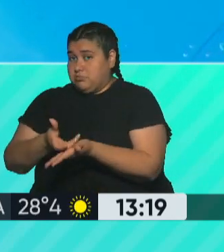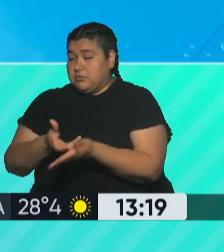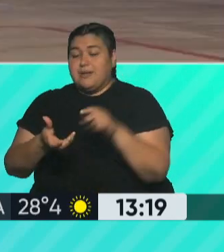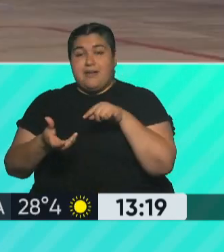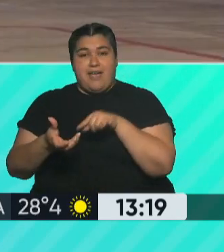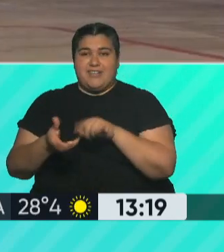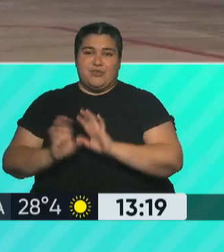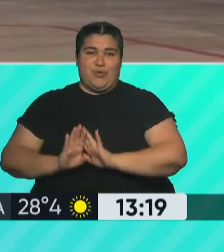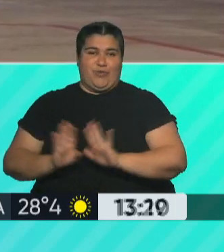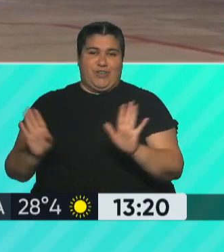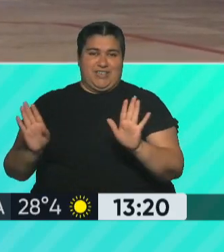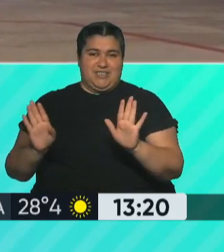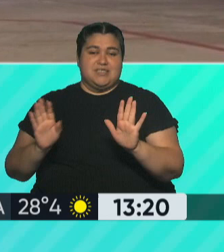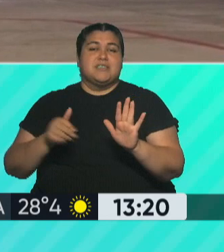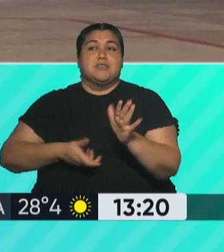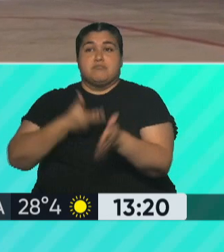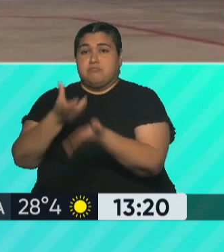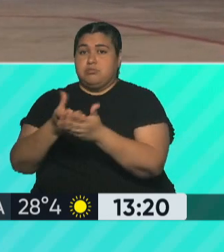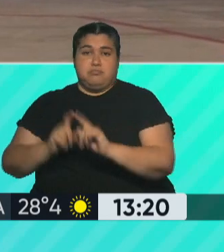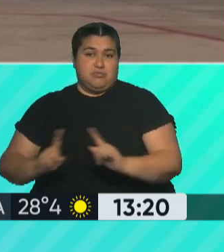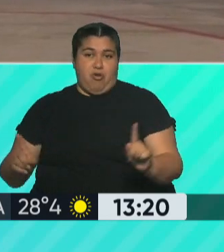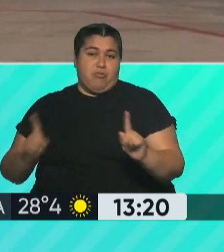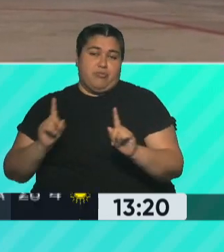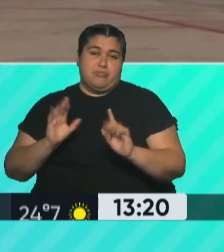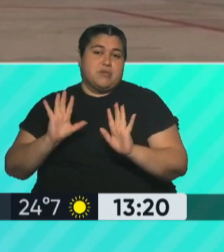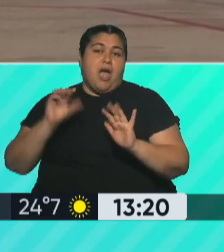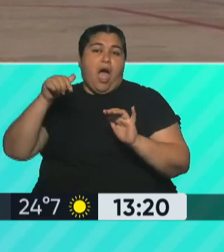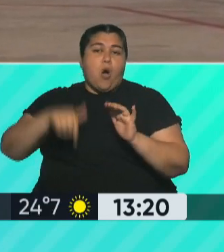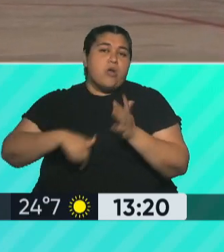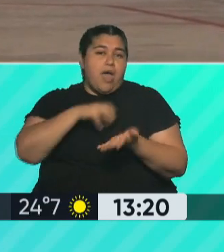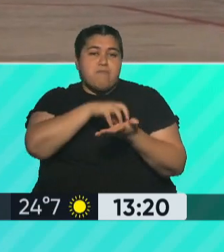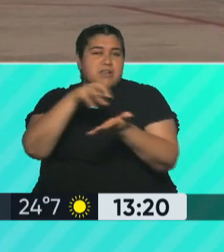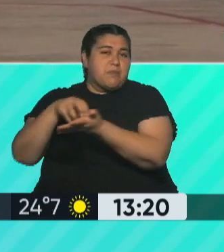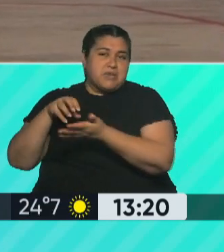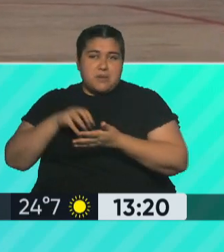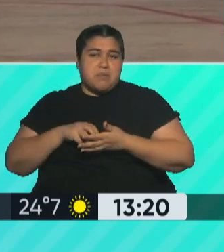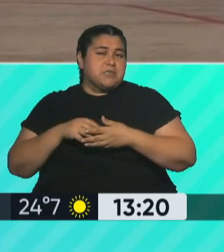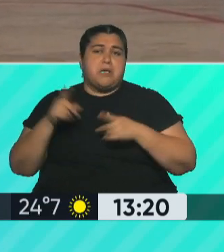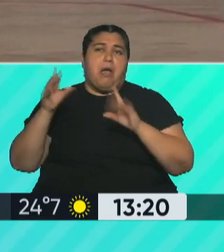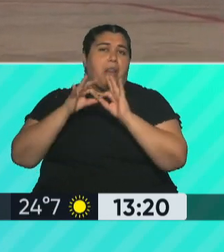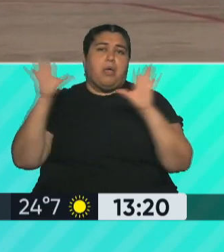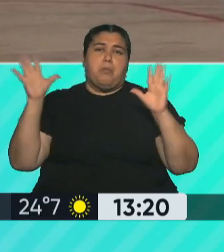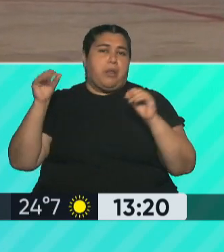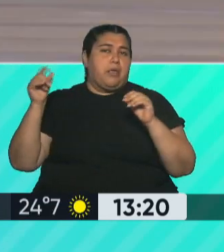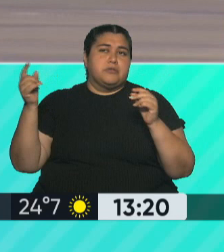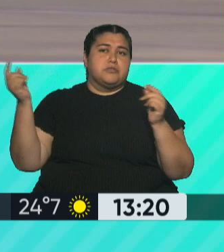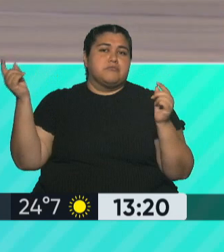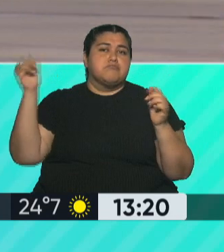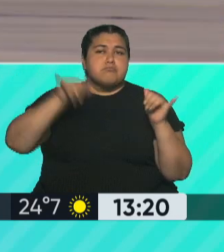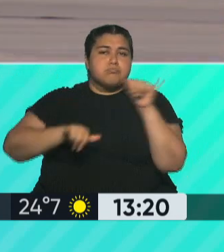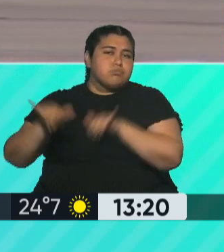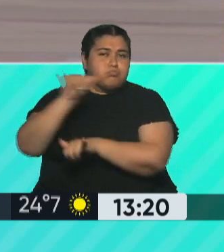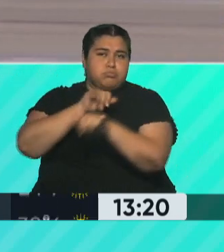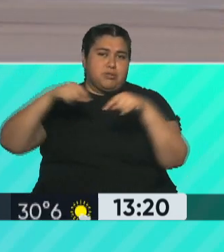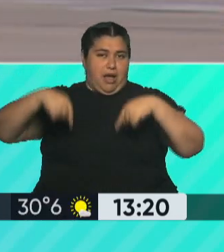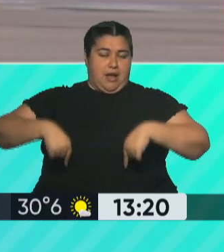Está bien lo que por eso digamos no es tanto la persona de Lombardo sino en qué marco se va dar esta gestión de todas formas tiene el apoyo